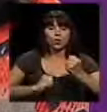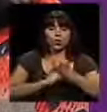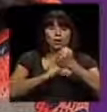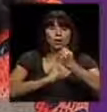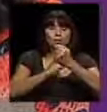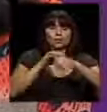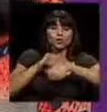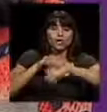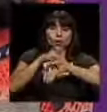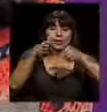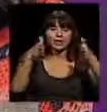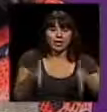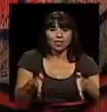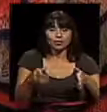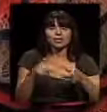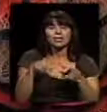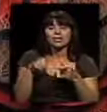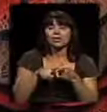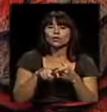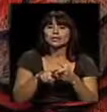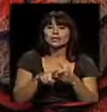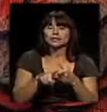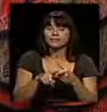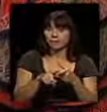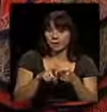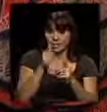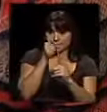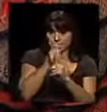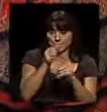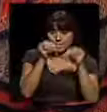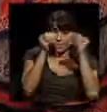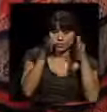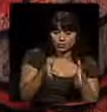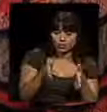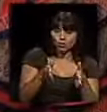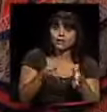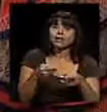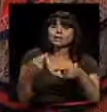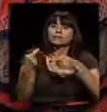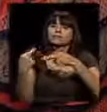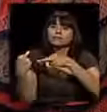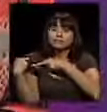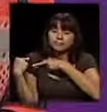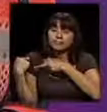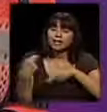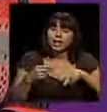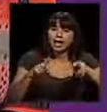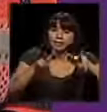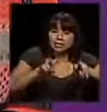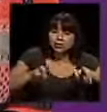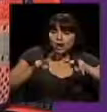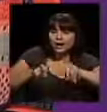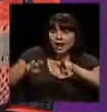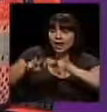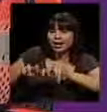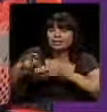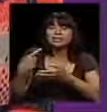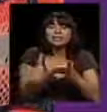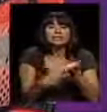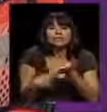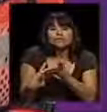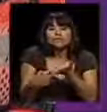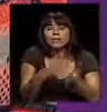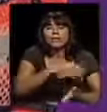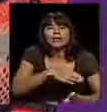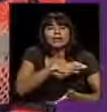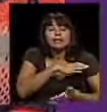orientadores. Entonces, en ese caso, es el profesor y la profesora quien le corresponde hacer un análisis de las características,